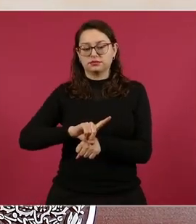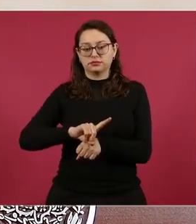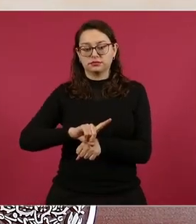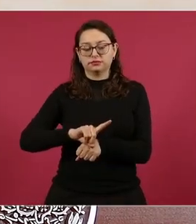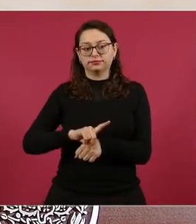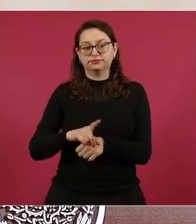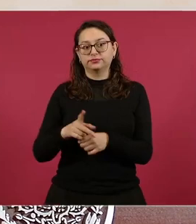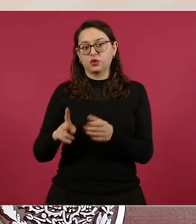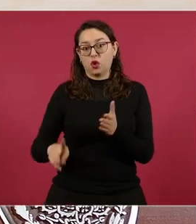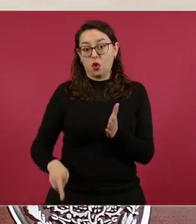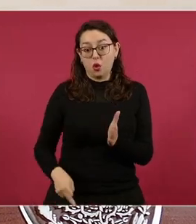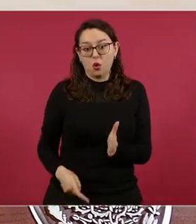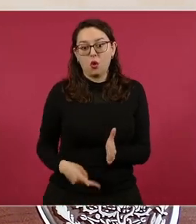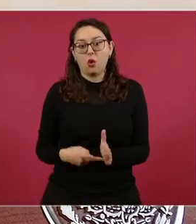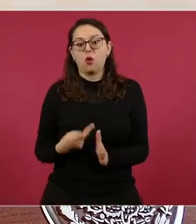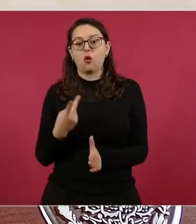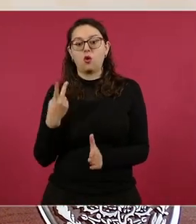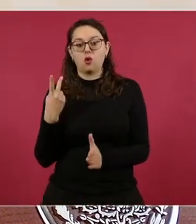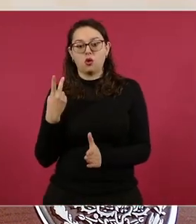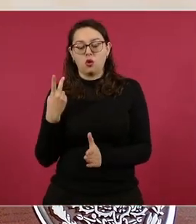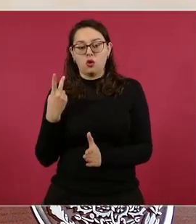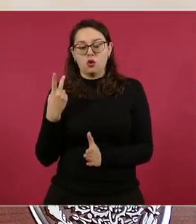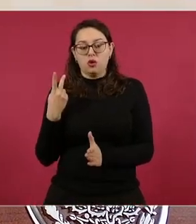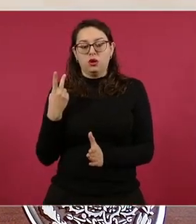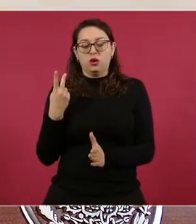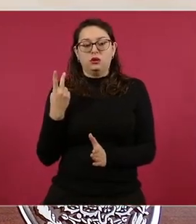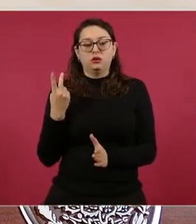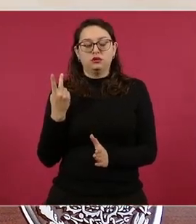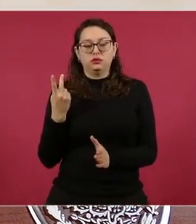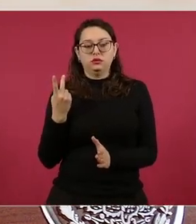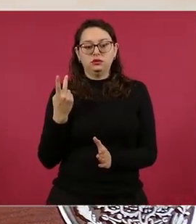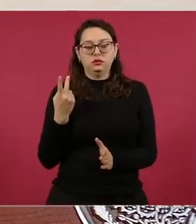vuelve a